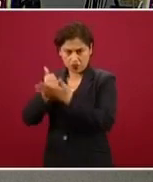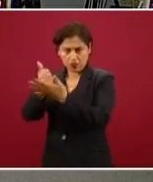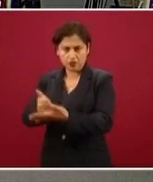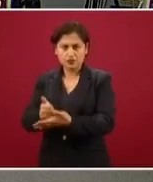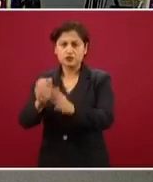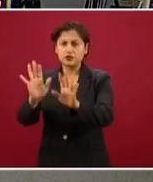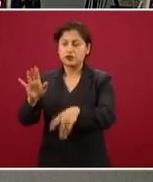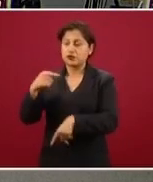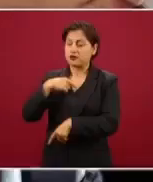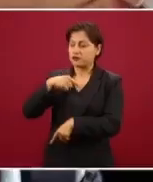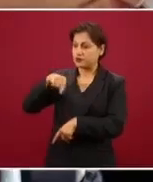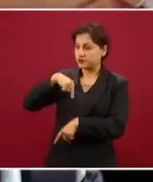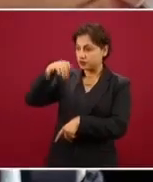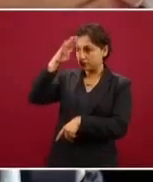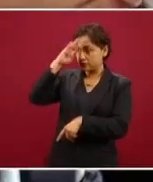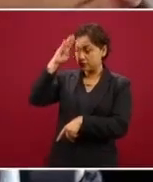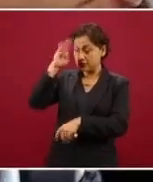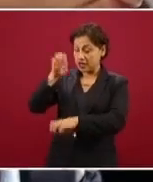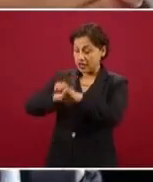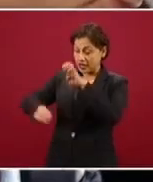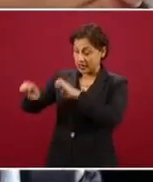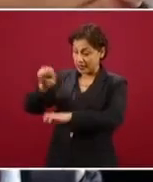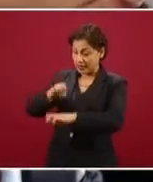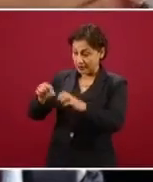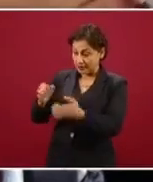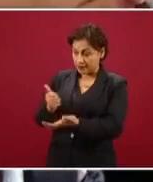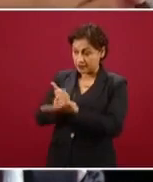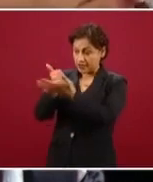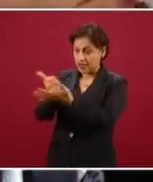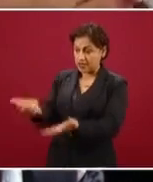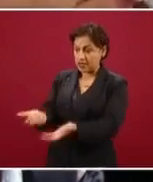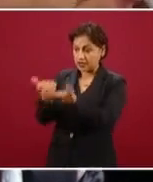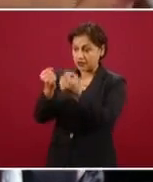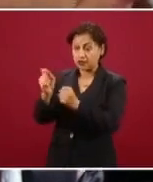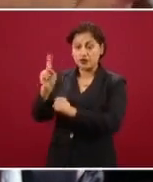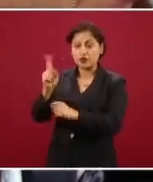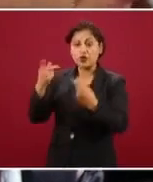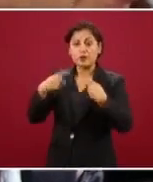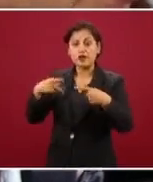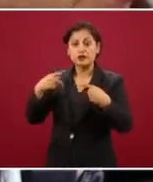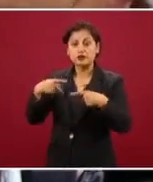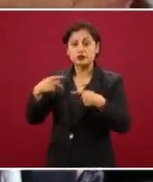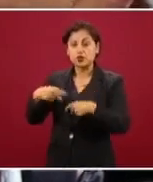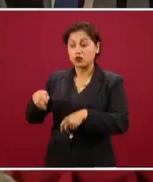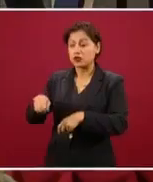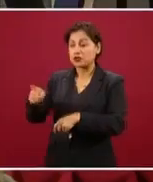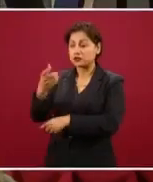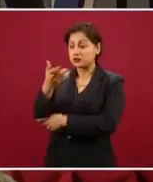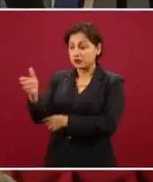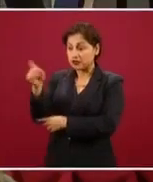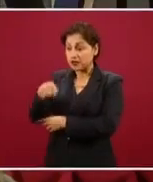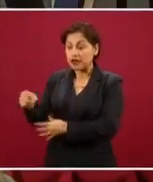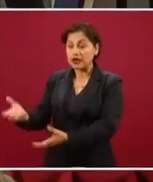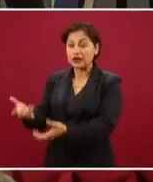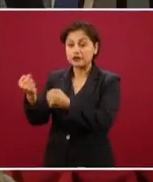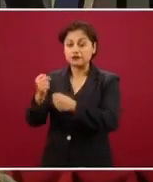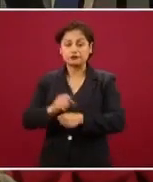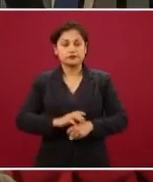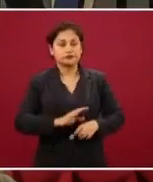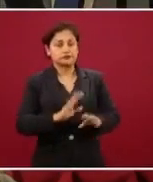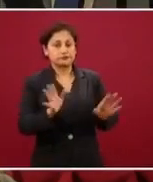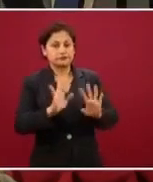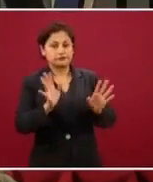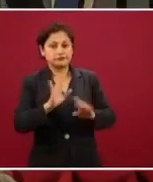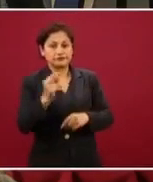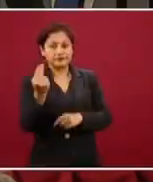no a una empresa, sino salvar a los productores dañados. No, es que… Ayudarlos. Es que tenemos que salvar a